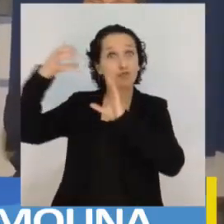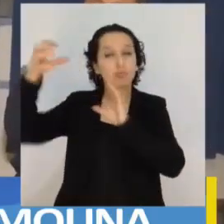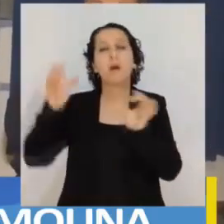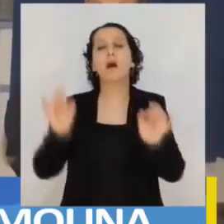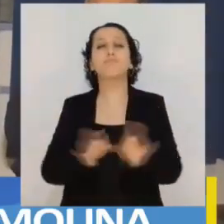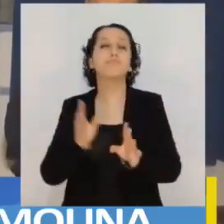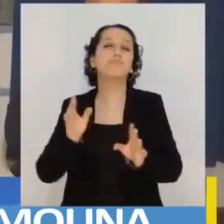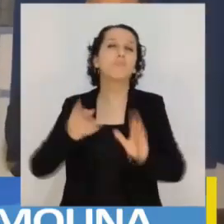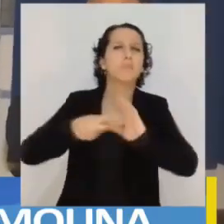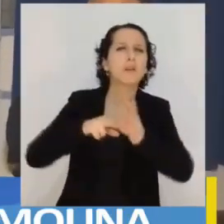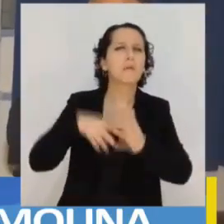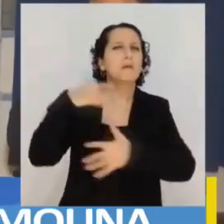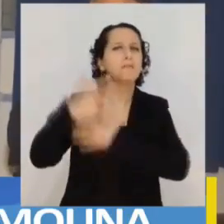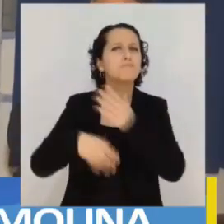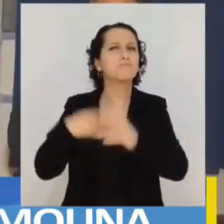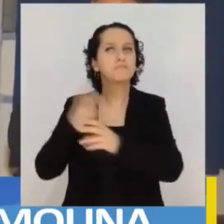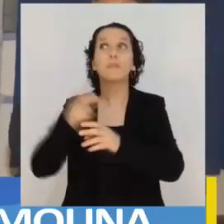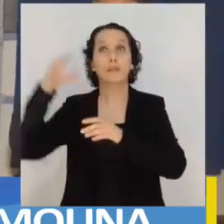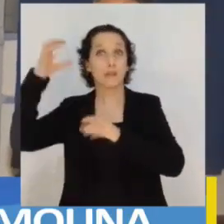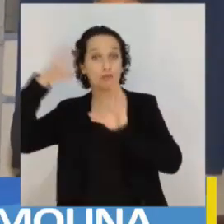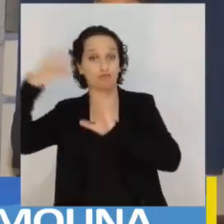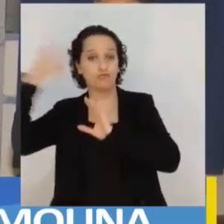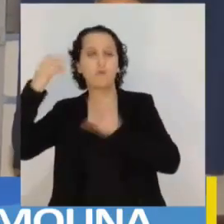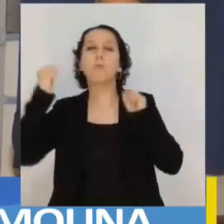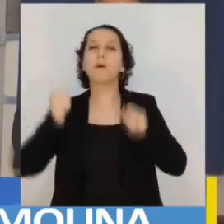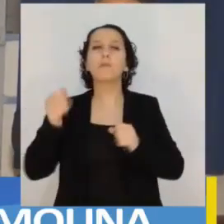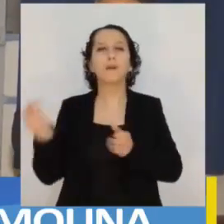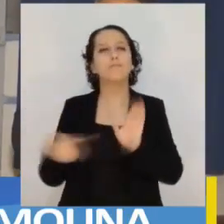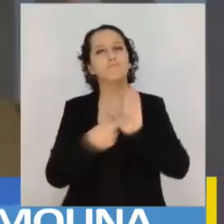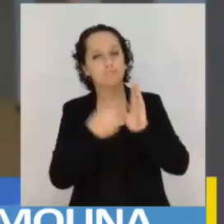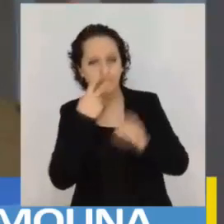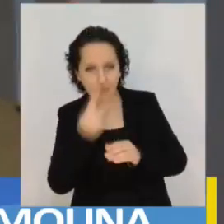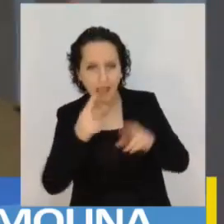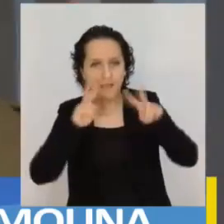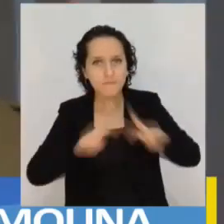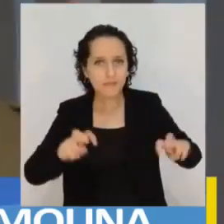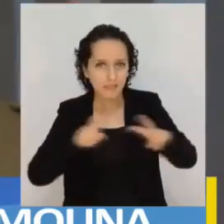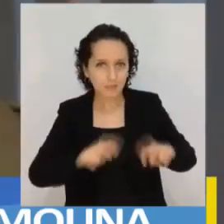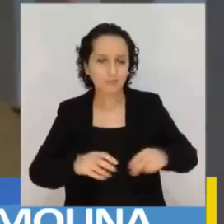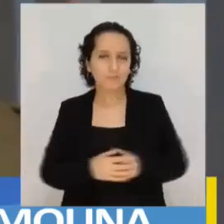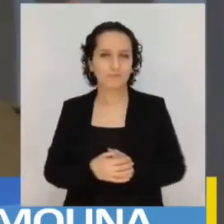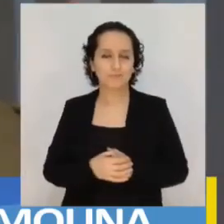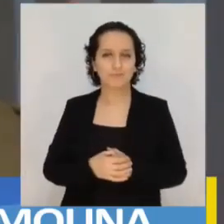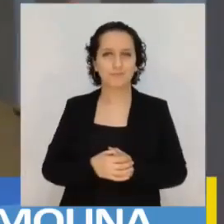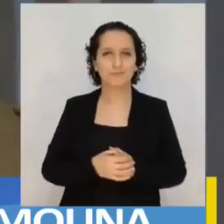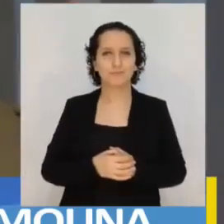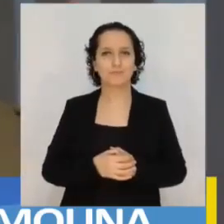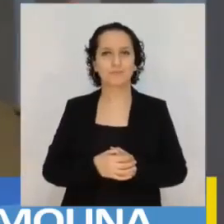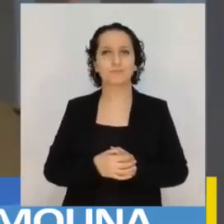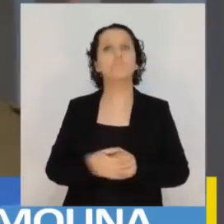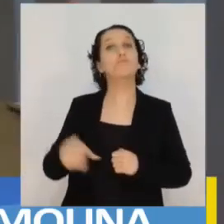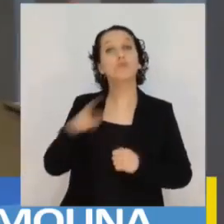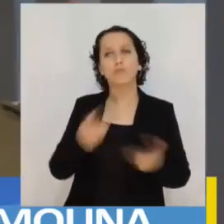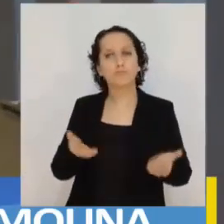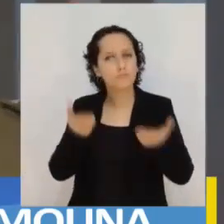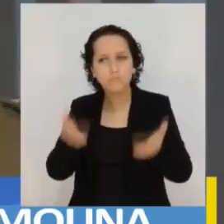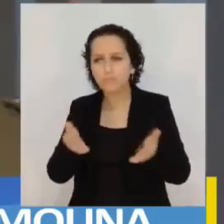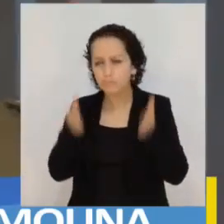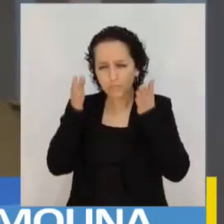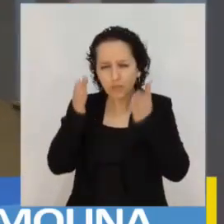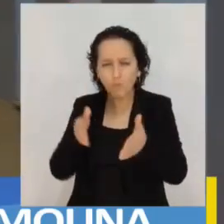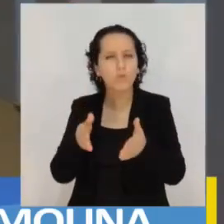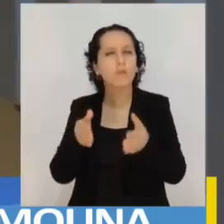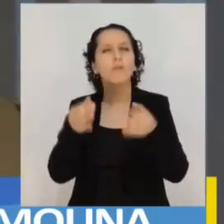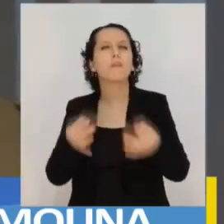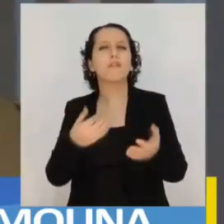de algún ilícito que se haya cometido en el sector. Nosotros es poder entregar una focalización al servicio en el sector,